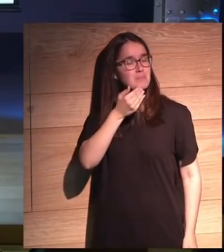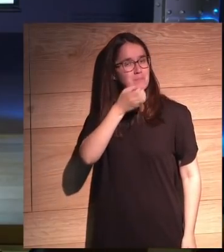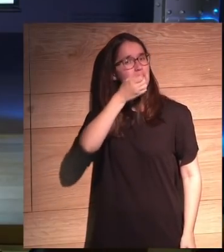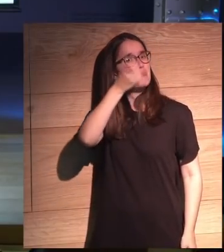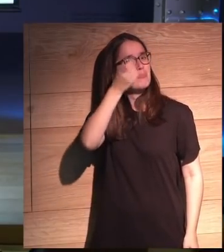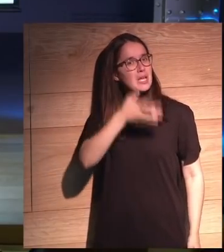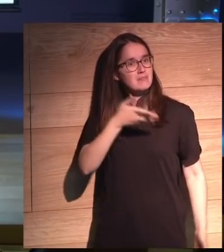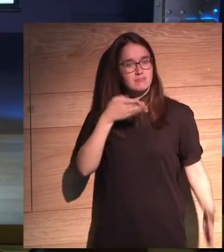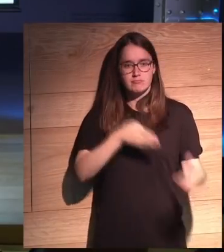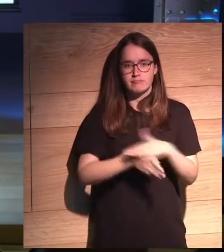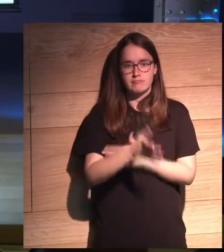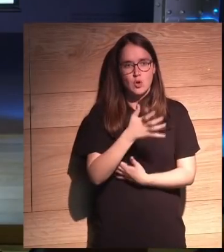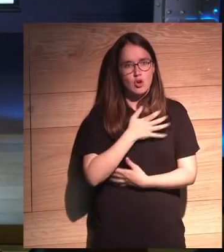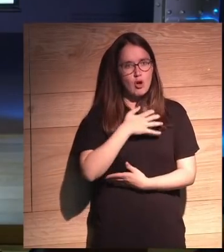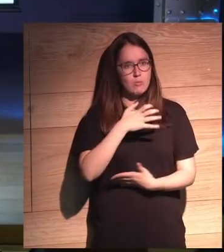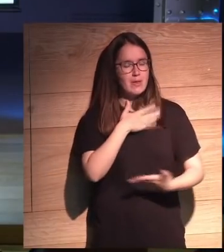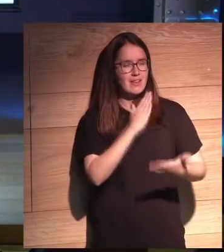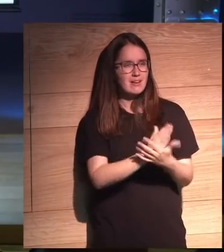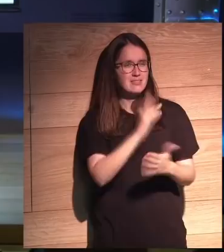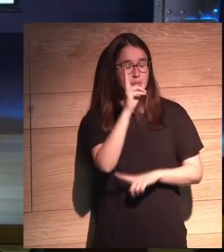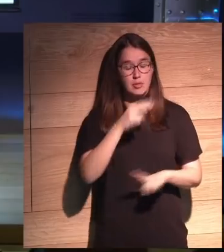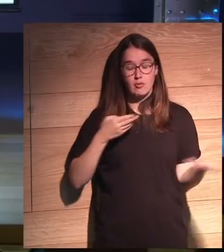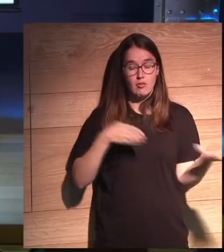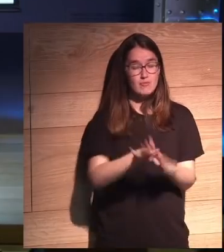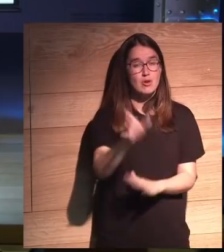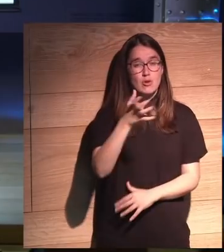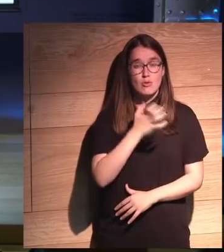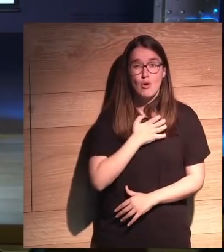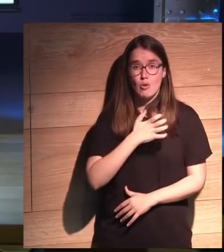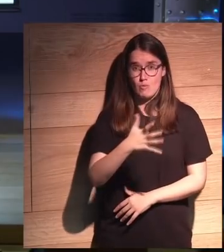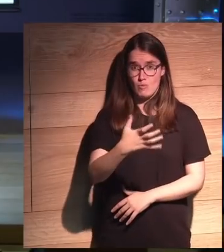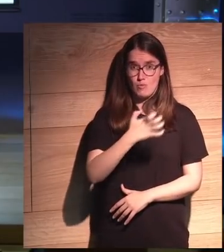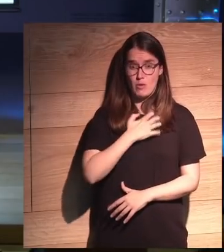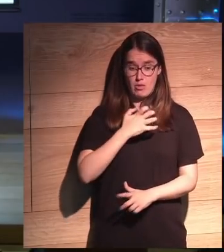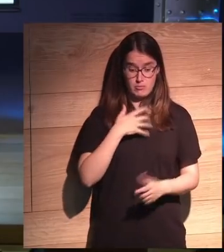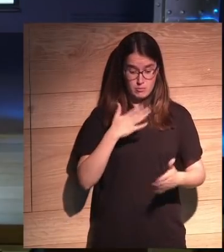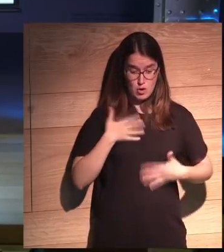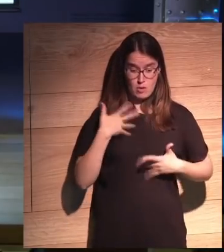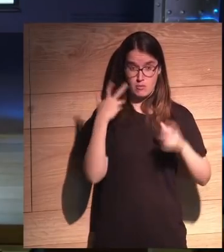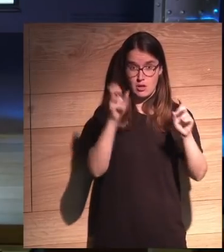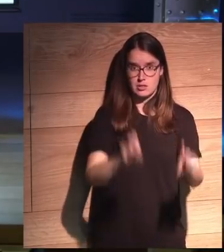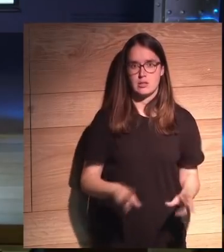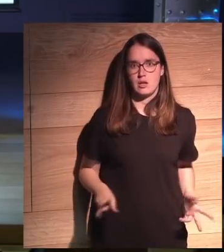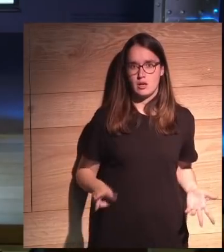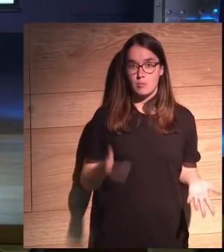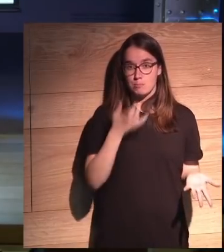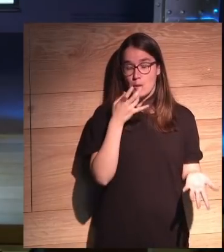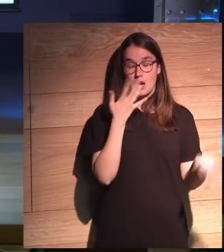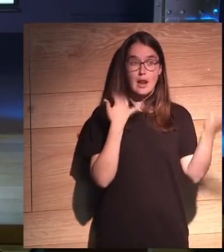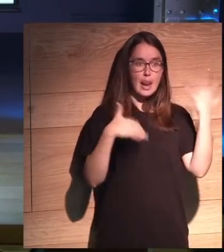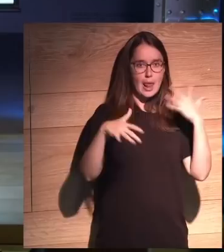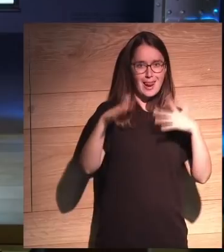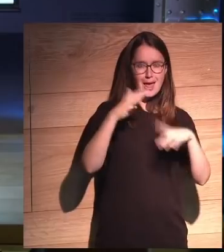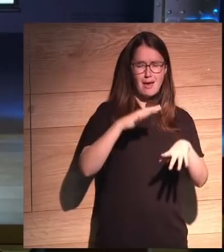no podían ni debían ir a las clases de pintura al natural, y con esa excusa se les